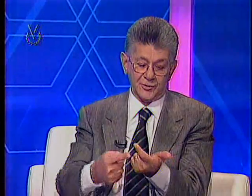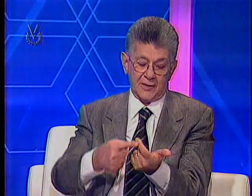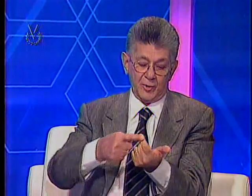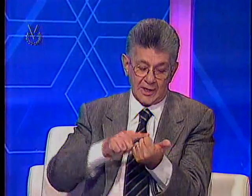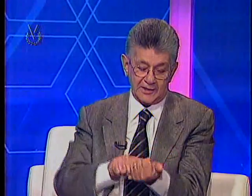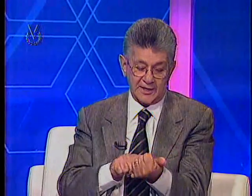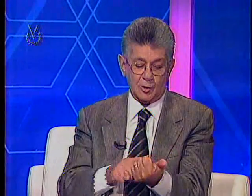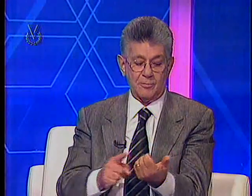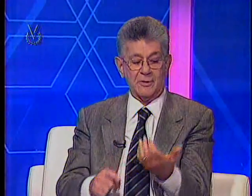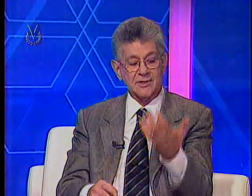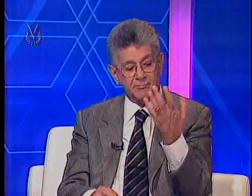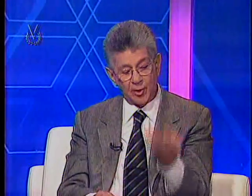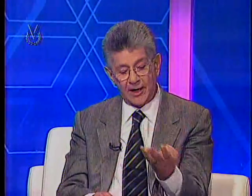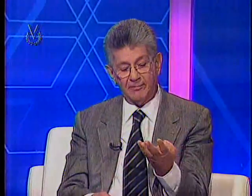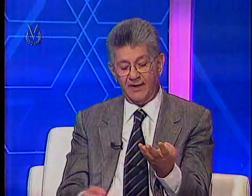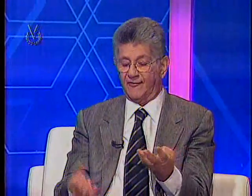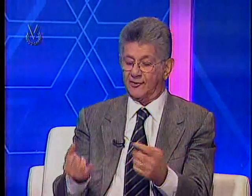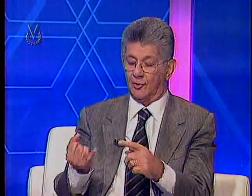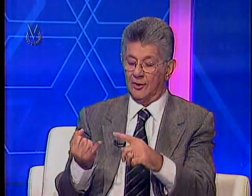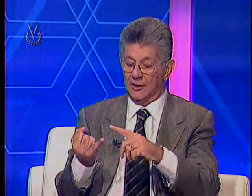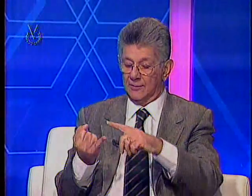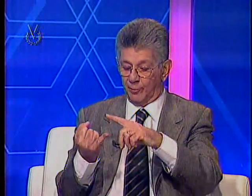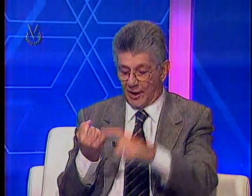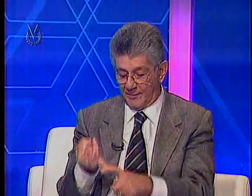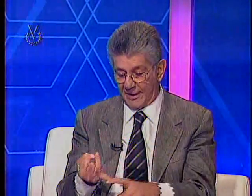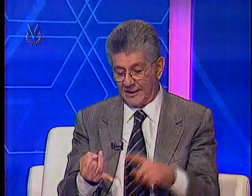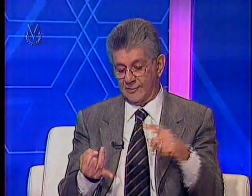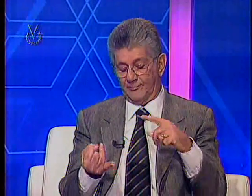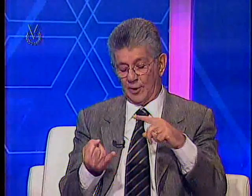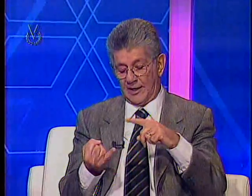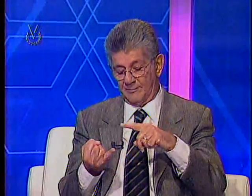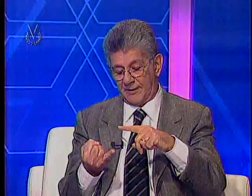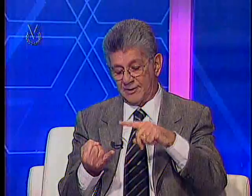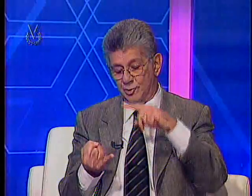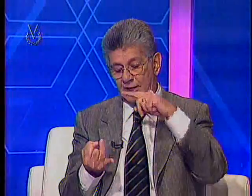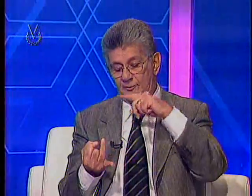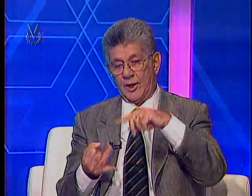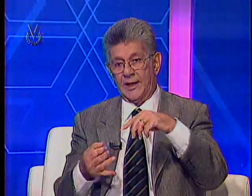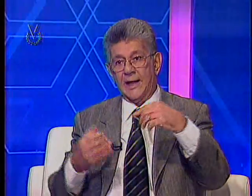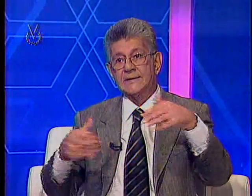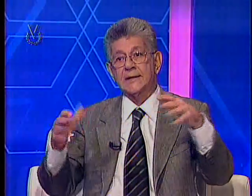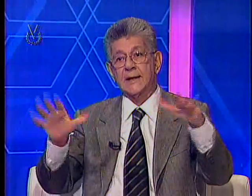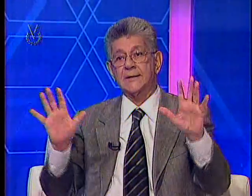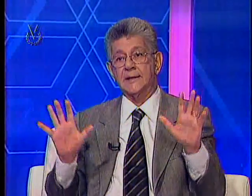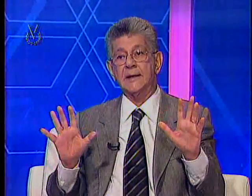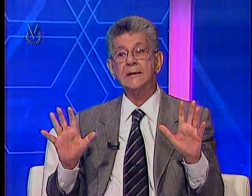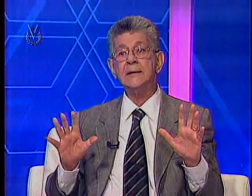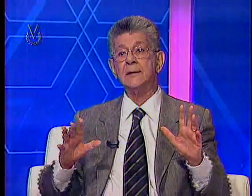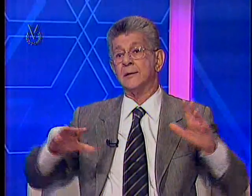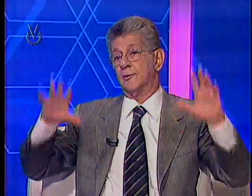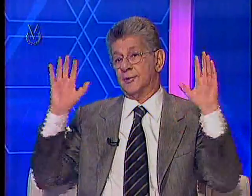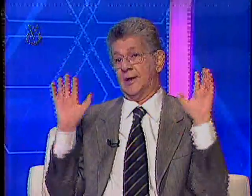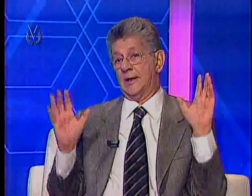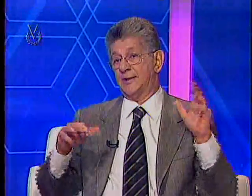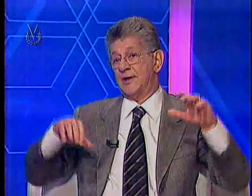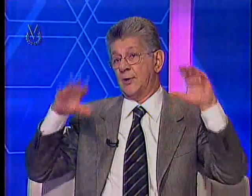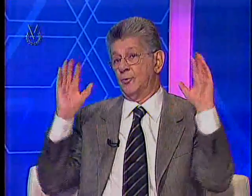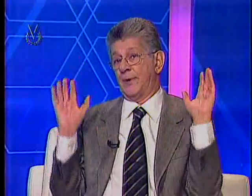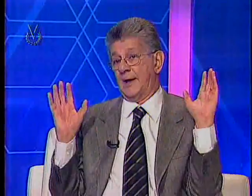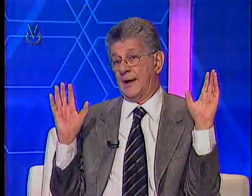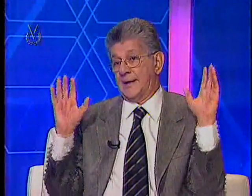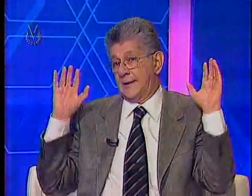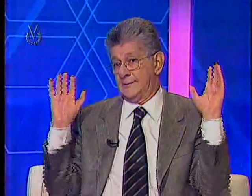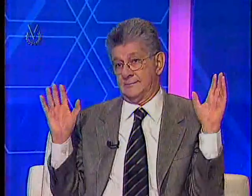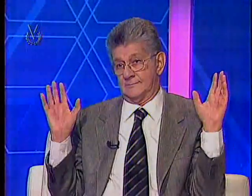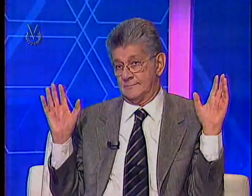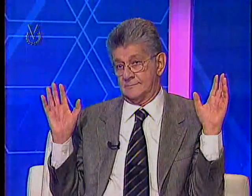crisis social, por la crisis de convivencia, por la hiperinflación, por la depravación de la moneda, etcétera, etcétera. No sé, le iré a echar la